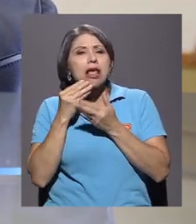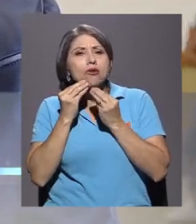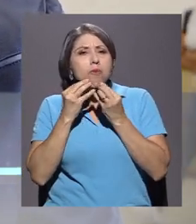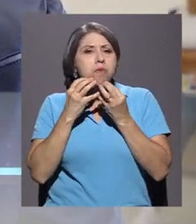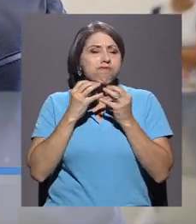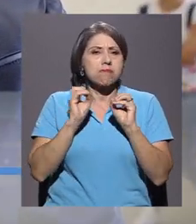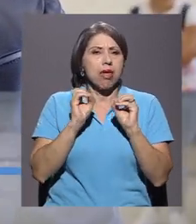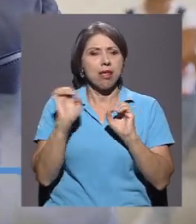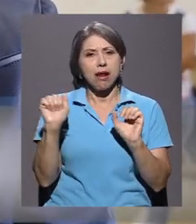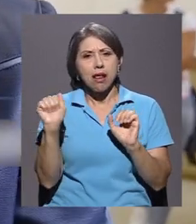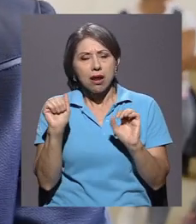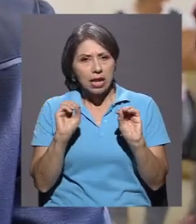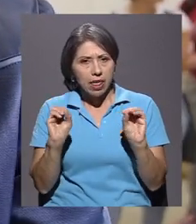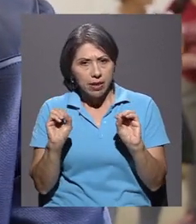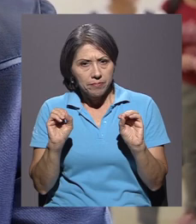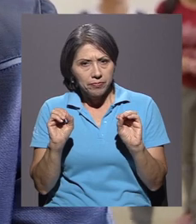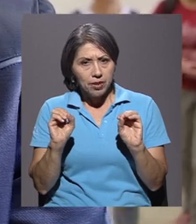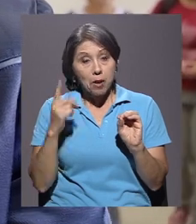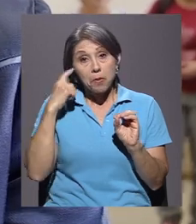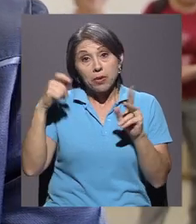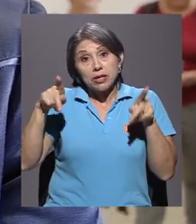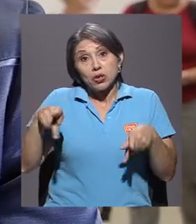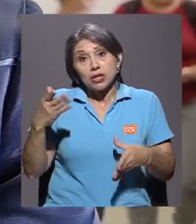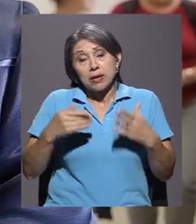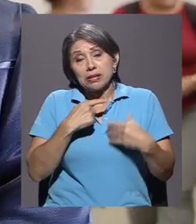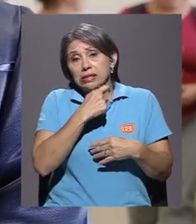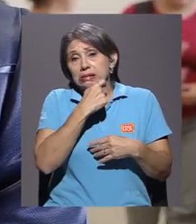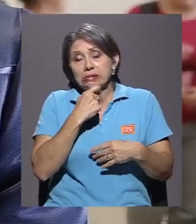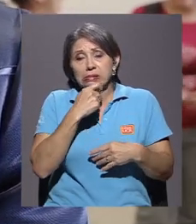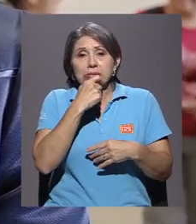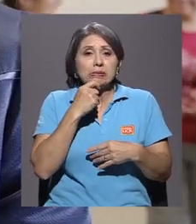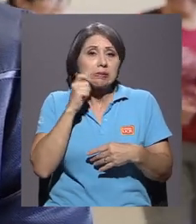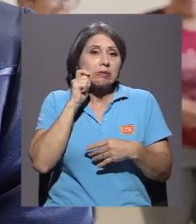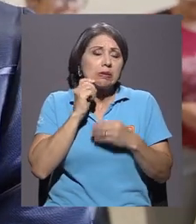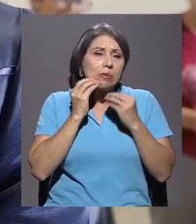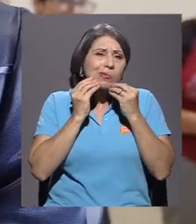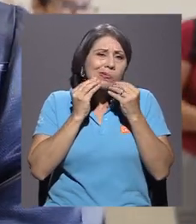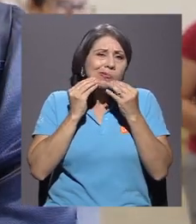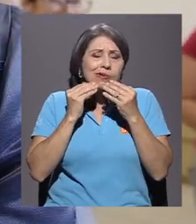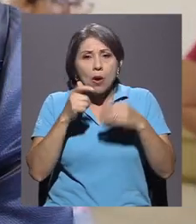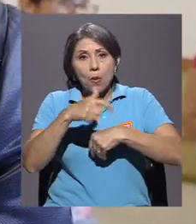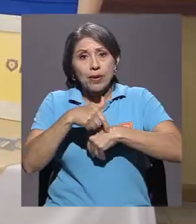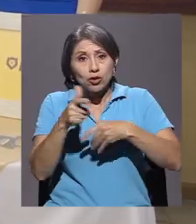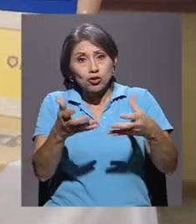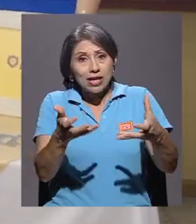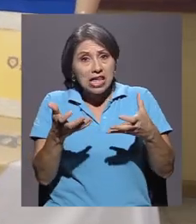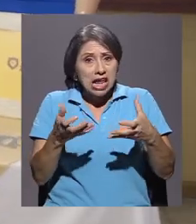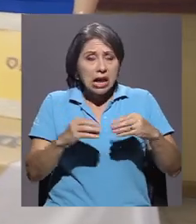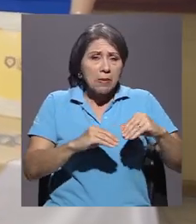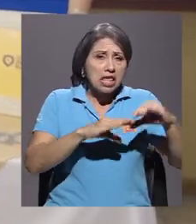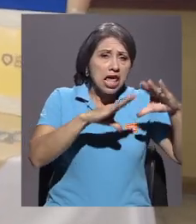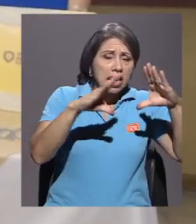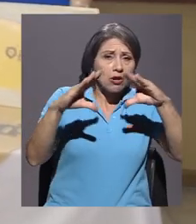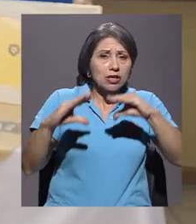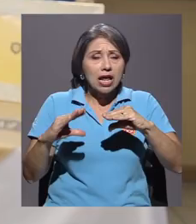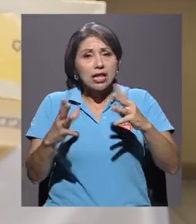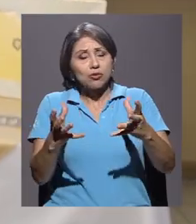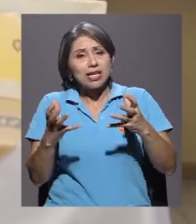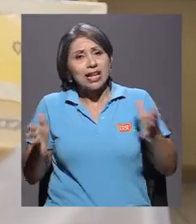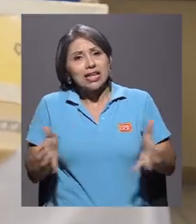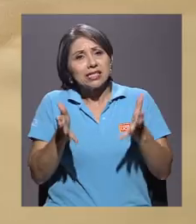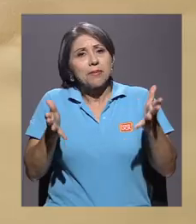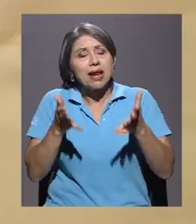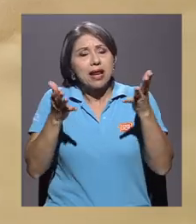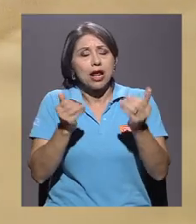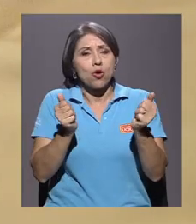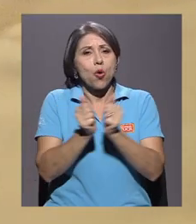antiinflamatorias y antialérgicas, dado por los rasurados que pueden ocasionar al momento de que usted quiera, en la mañana o en la tarde, estimular los folículos faciales mediante el